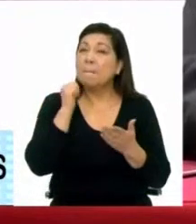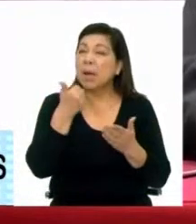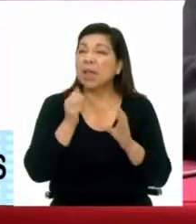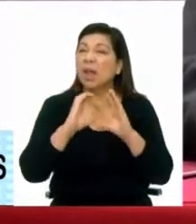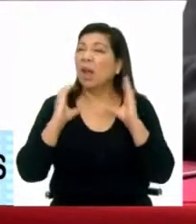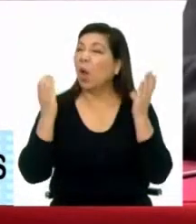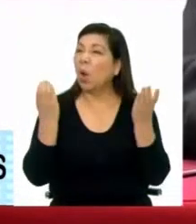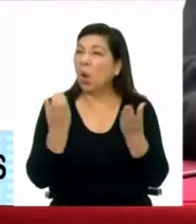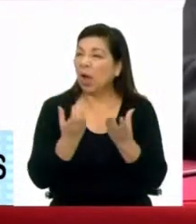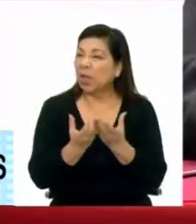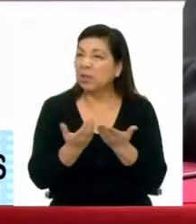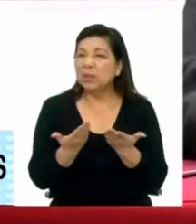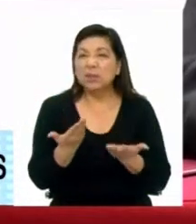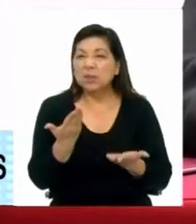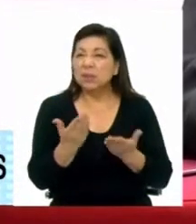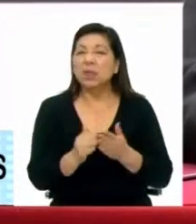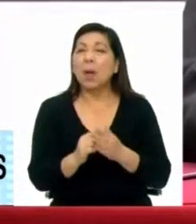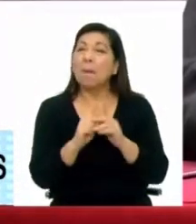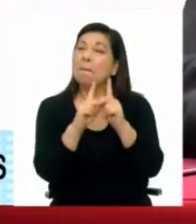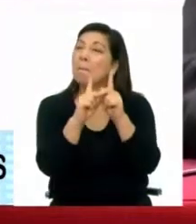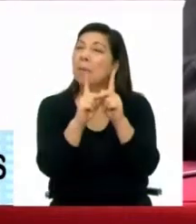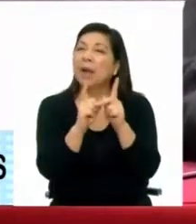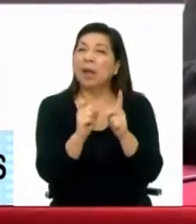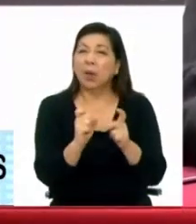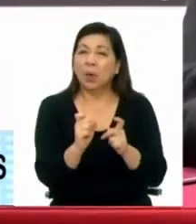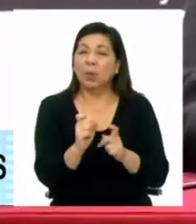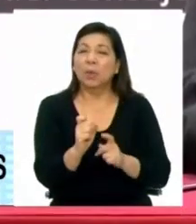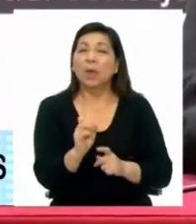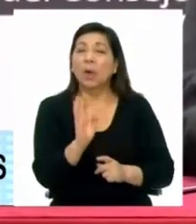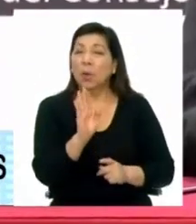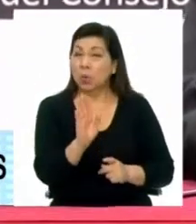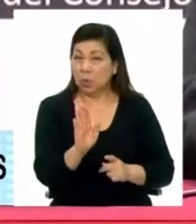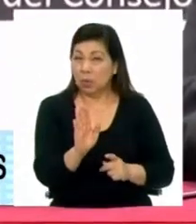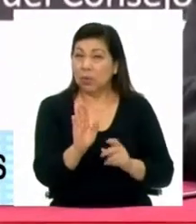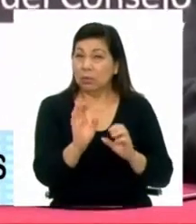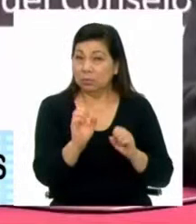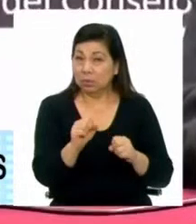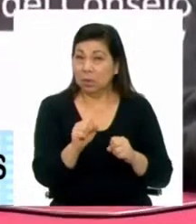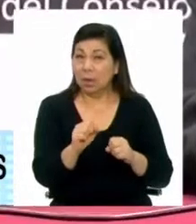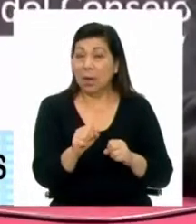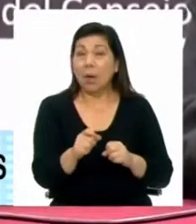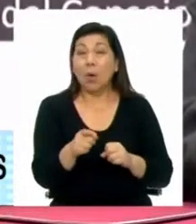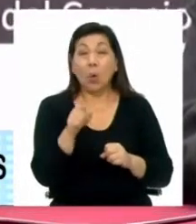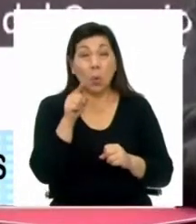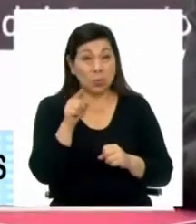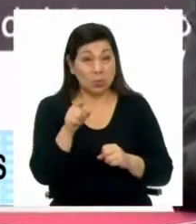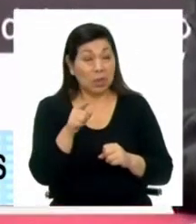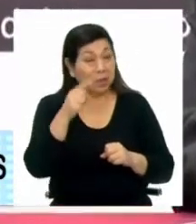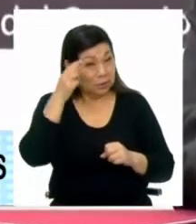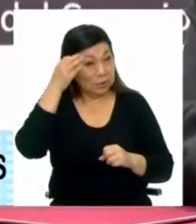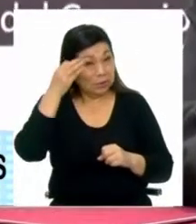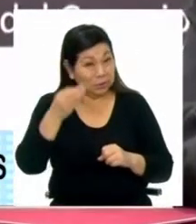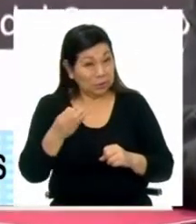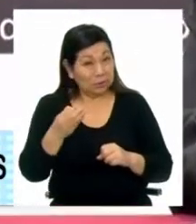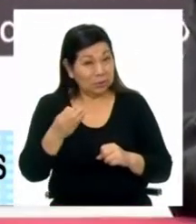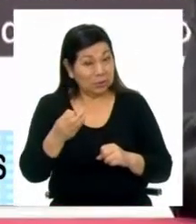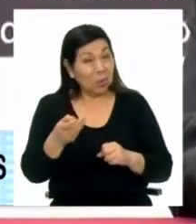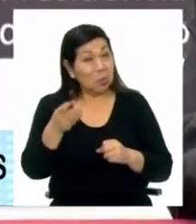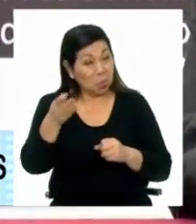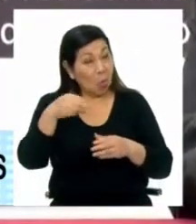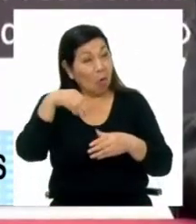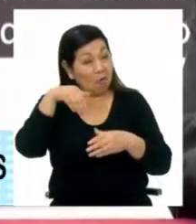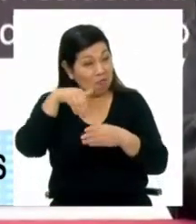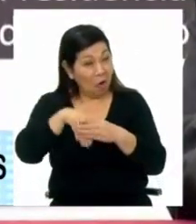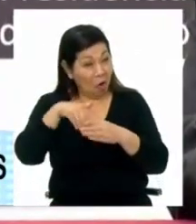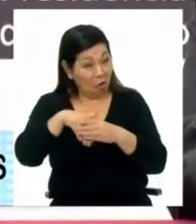mañana en el Congreso de la República, la pregunta es dirigida a usted. ¿Va Mirta Vázquez con la seguridad de que va a obtener el voto